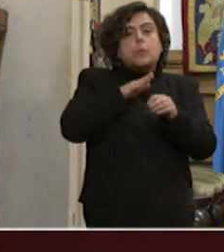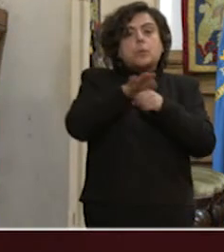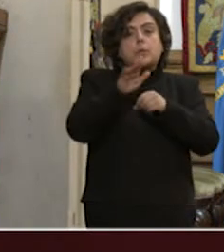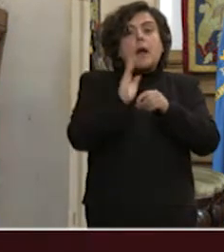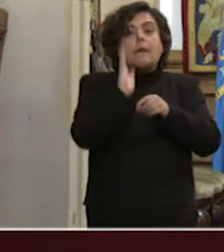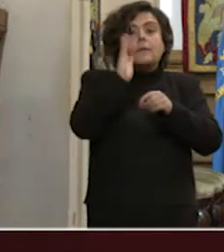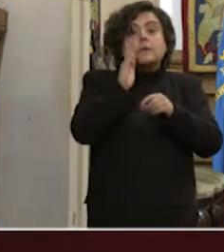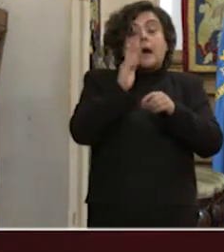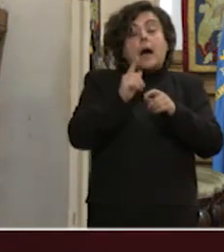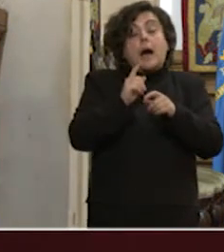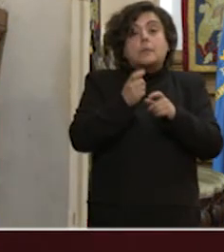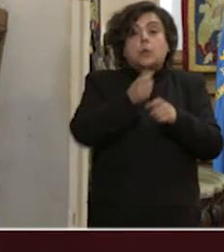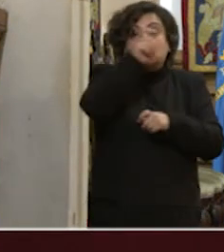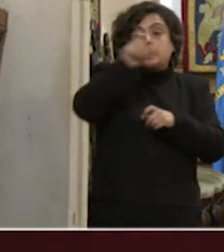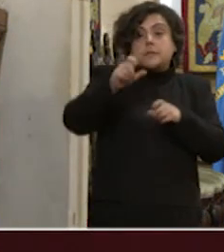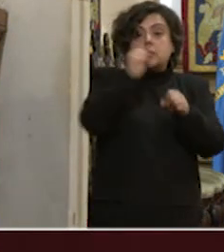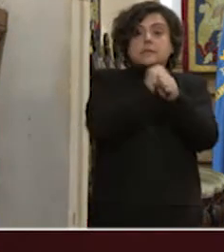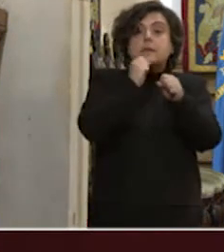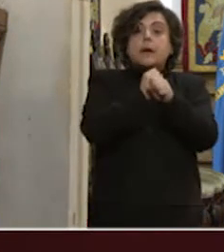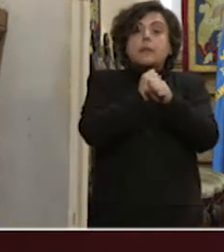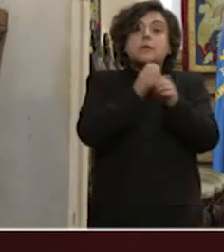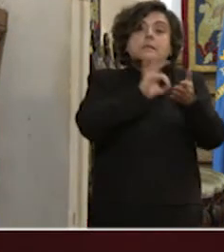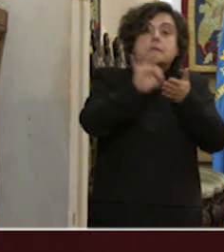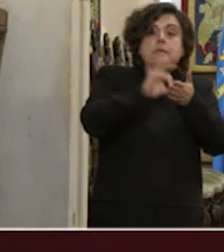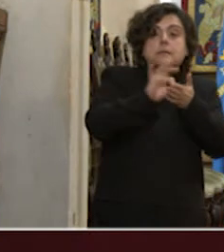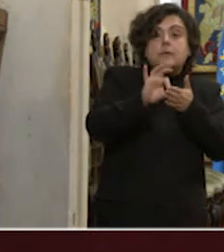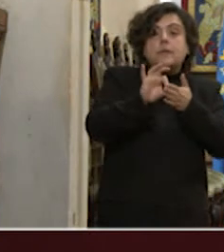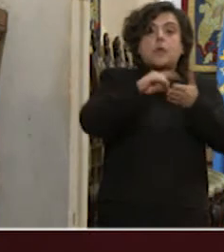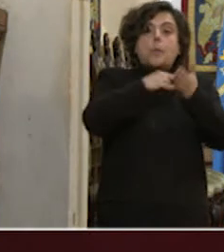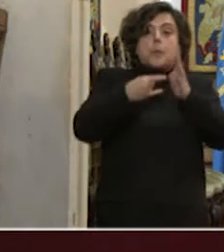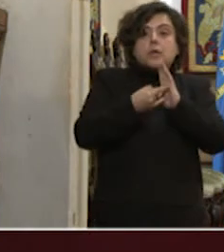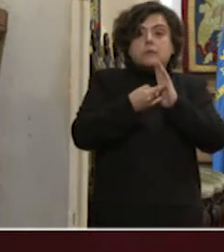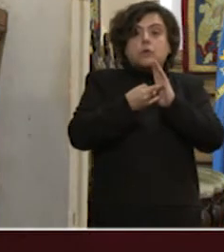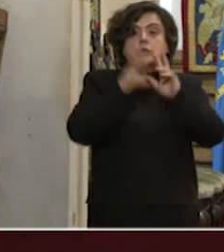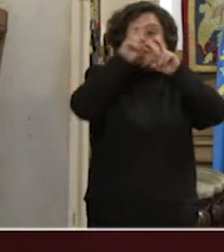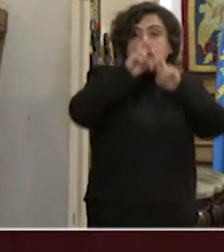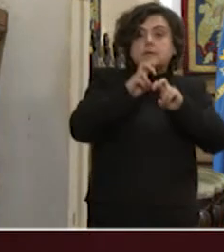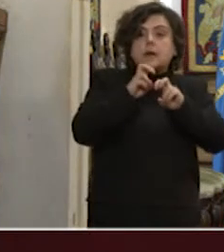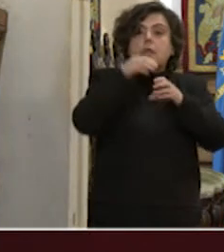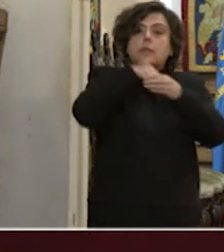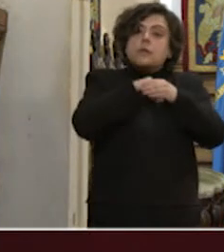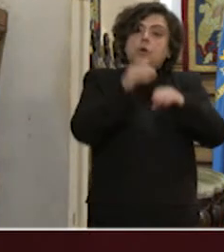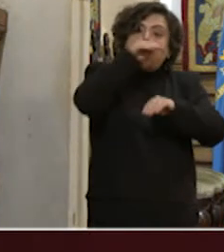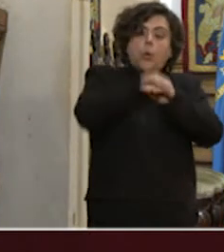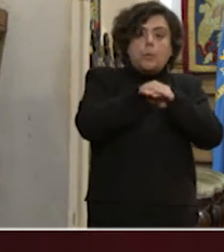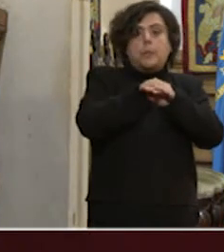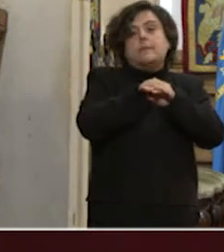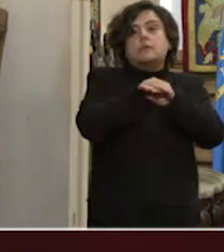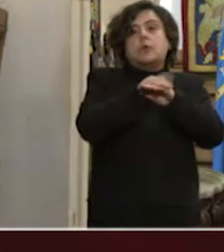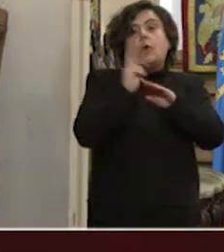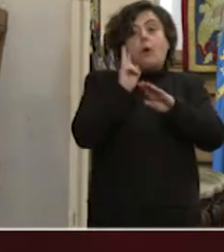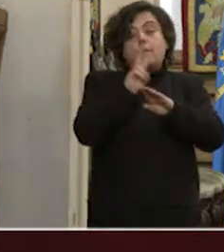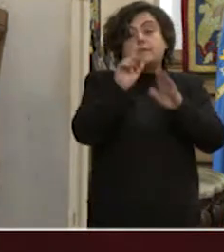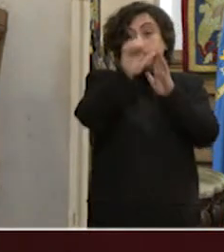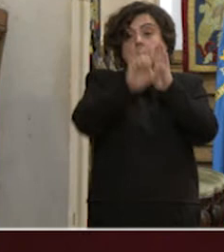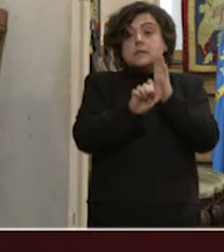en formación y al personal destinado a la prestación de servicios en proyectos de investigación, en cumplimiento de las previsiones recogidas en el Estatuto